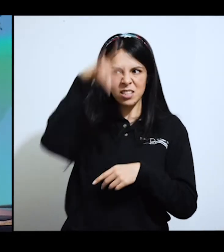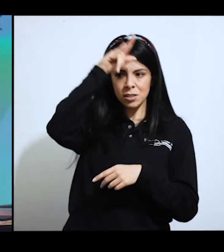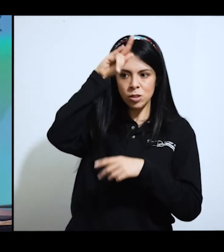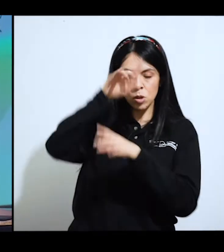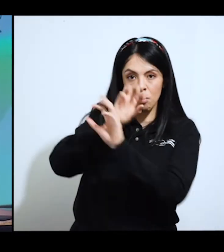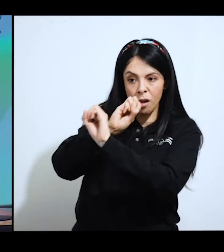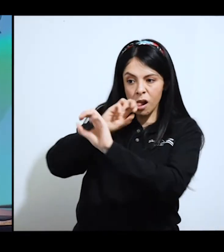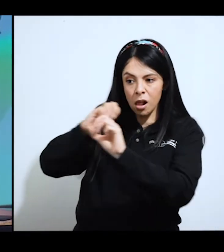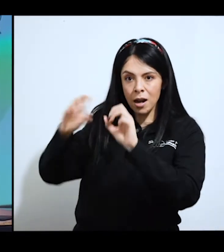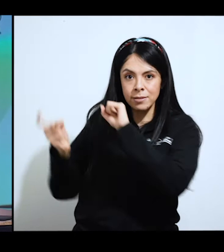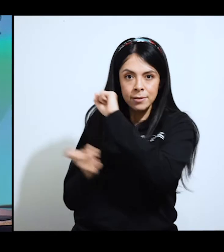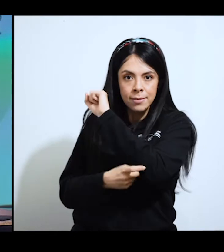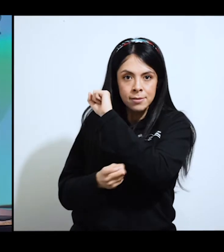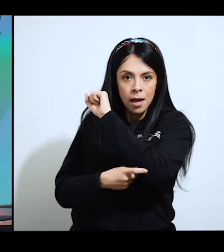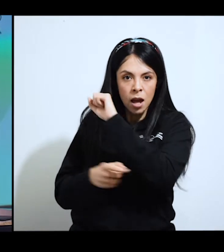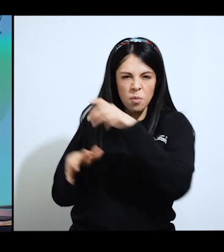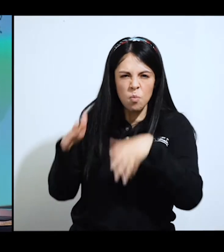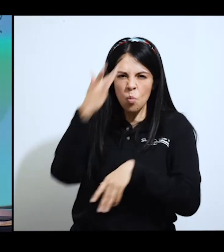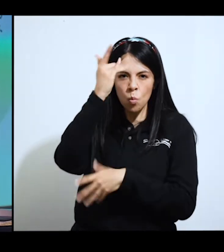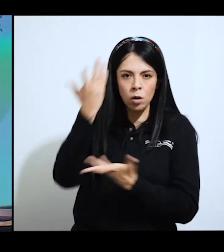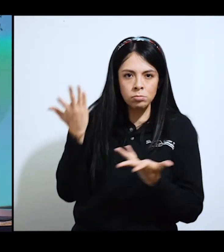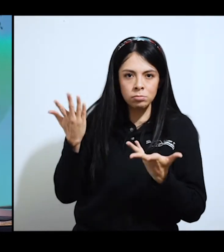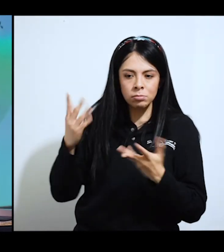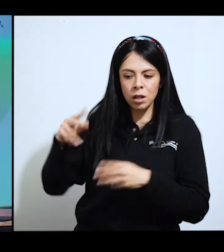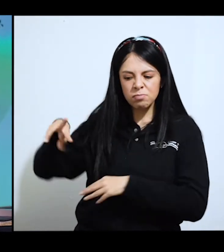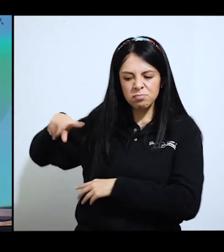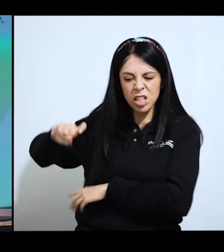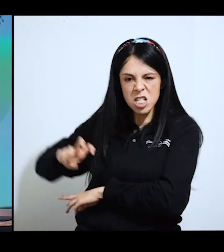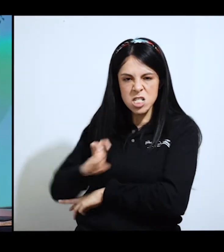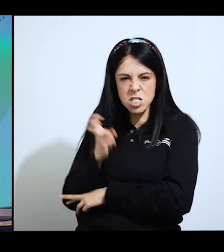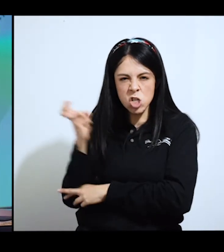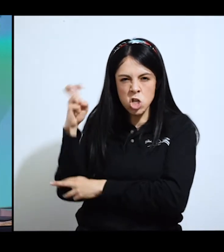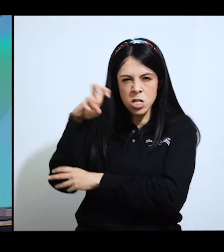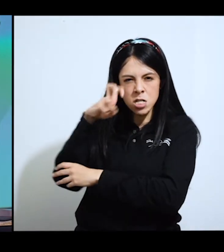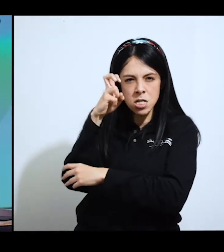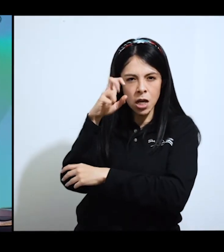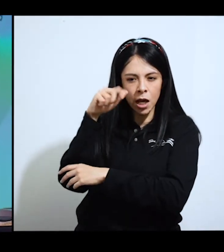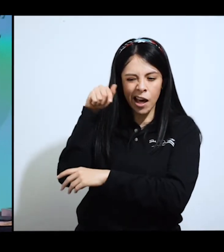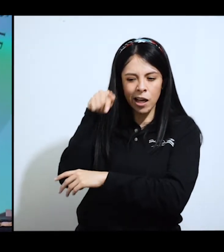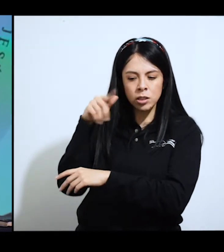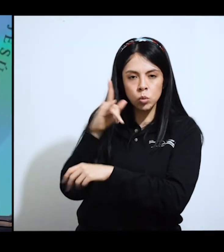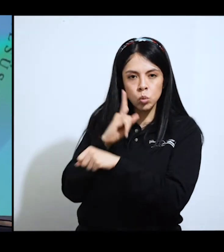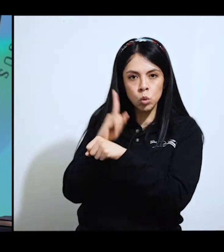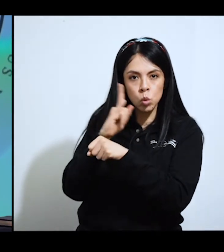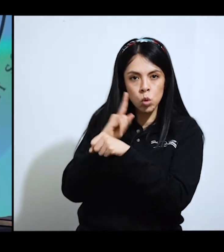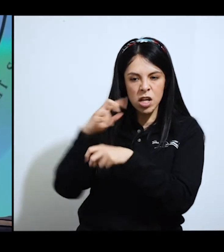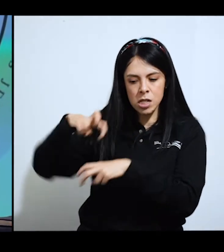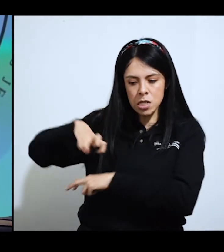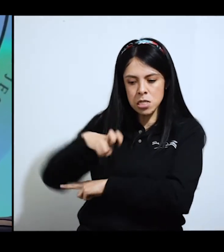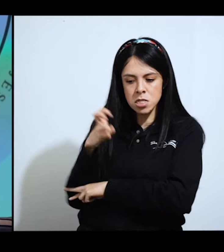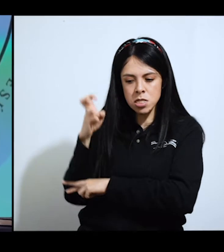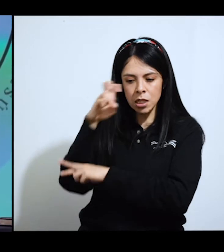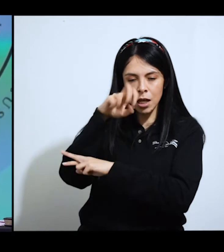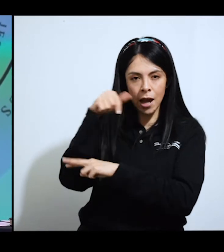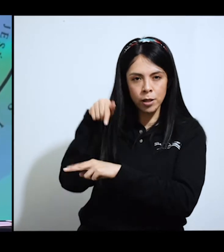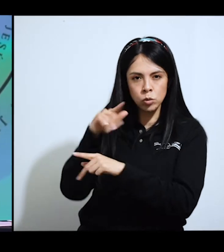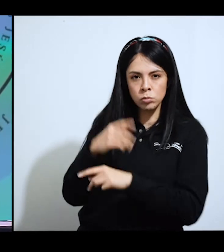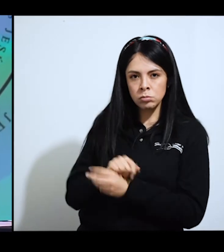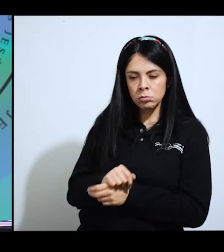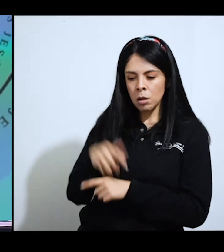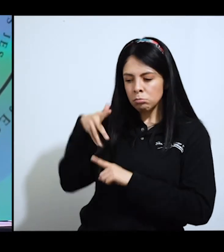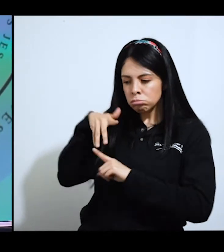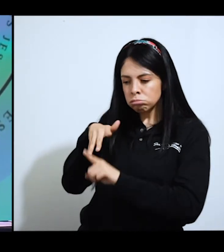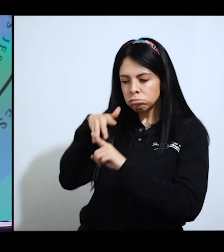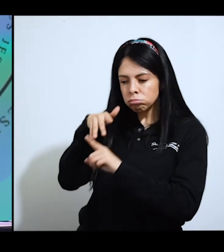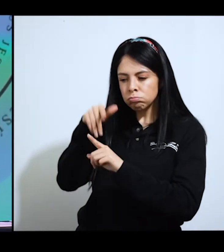Eva, fue tentada por la serpiente antigua, que en ese momento fue